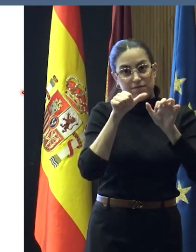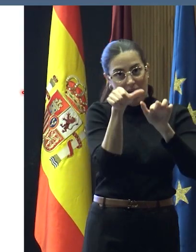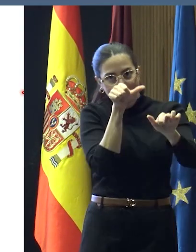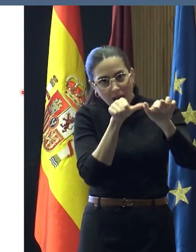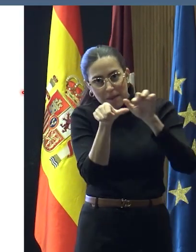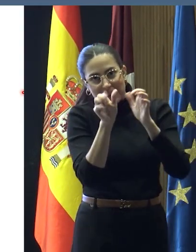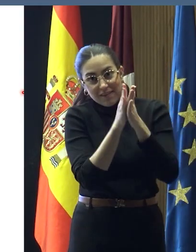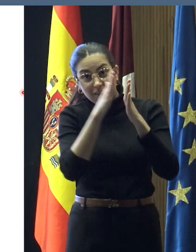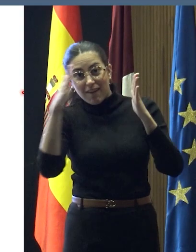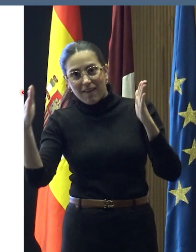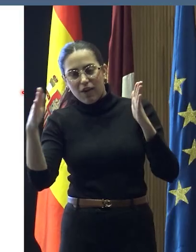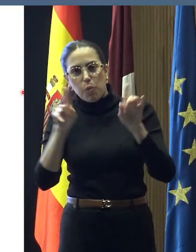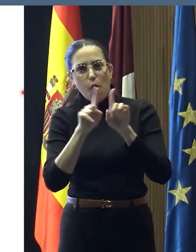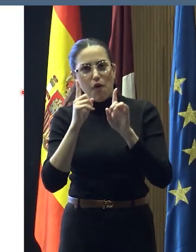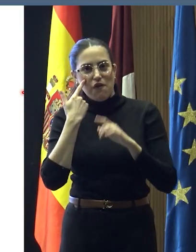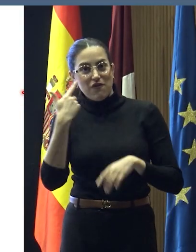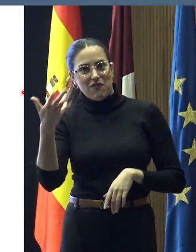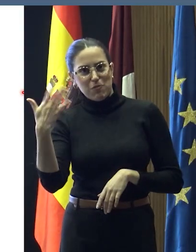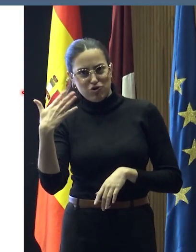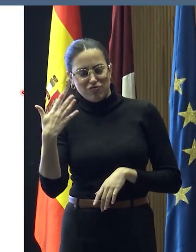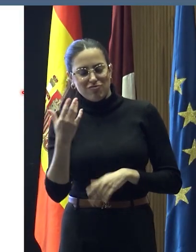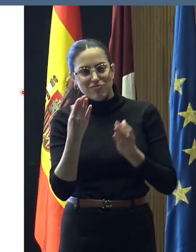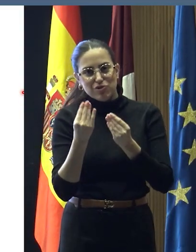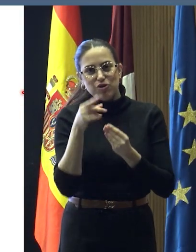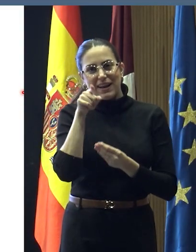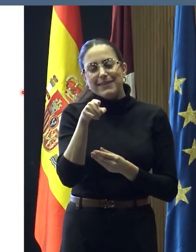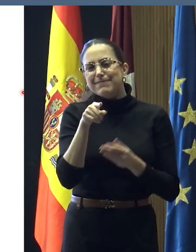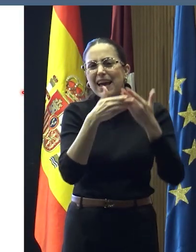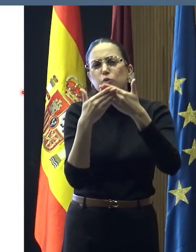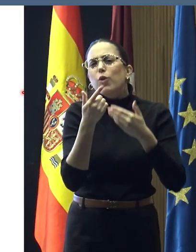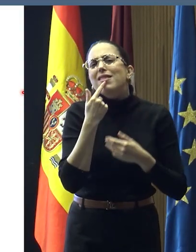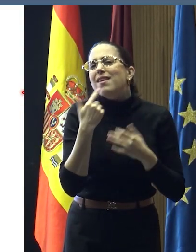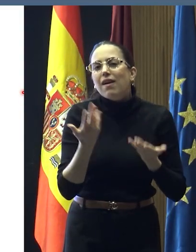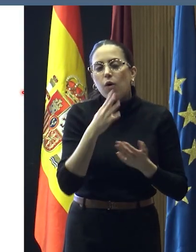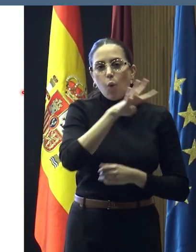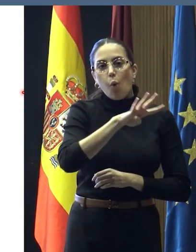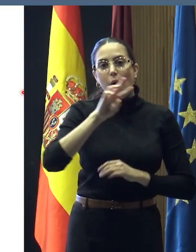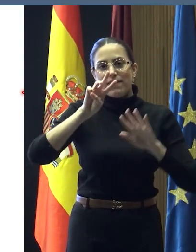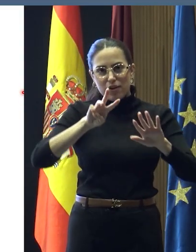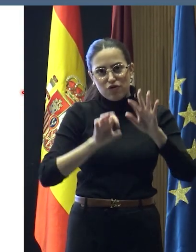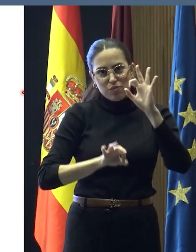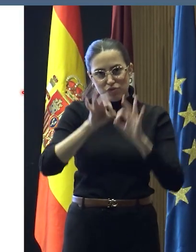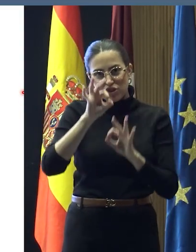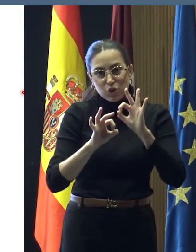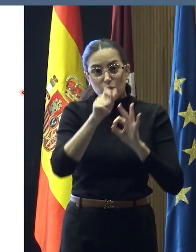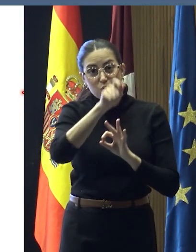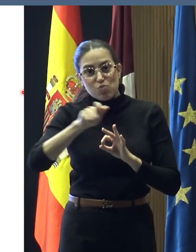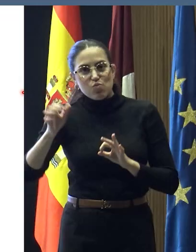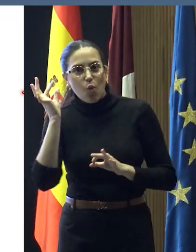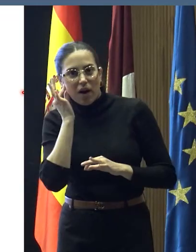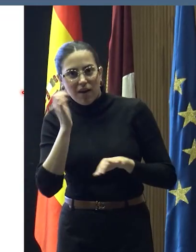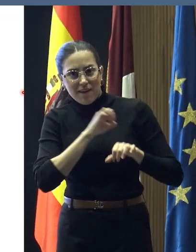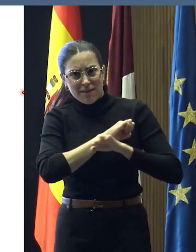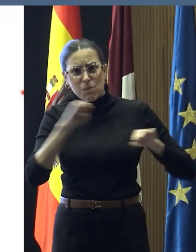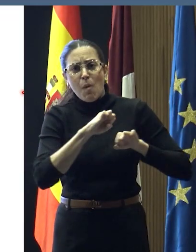tuvo mucha repercusión. Aquí se demostró que el 48% de las mujeres que sufrieron infartos,